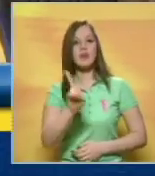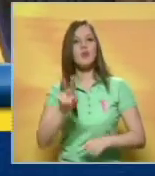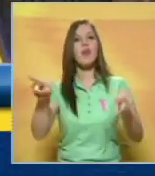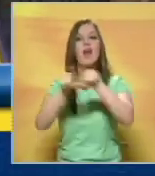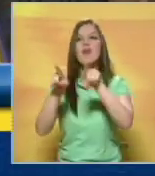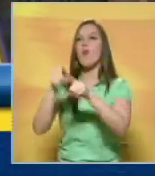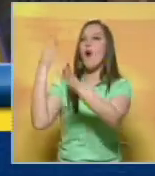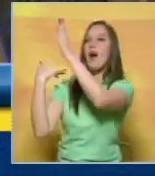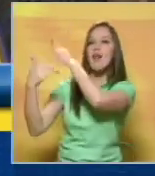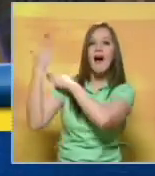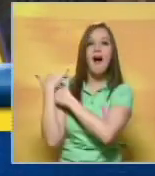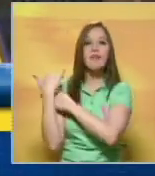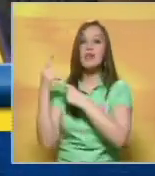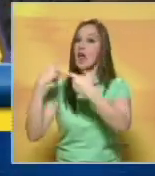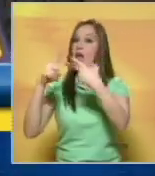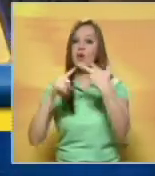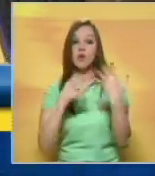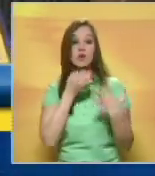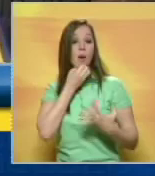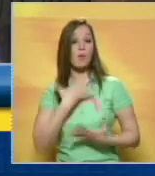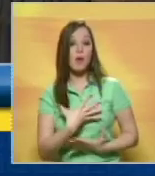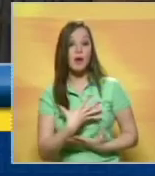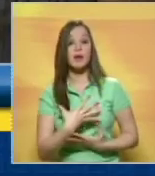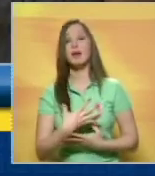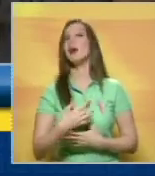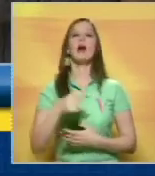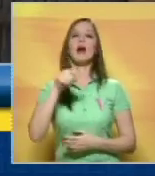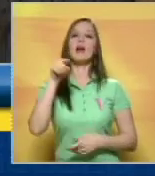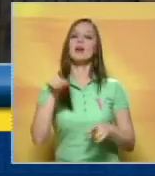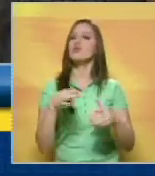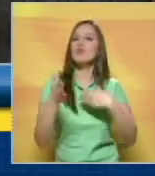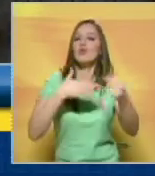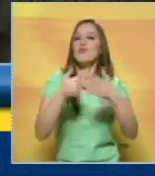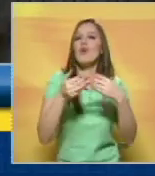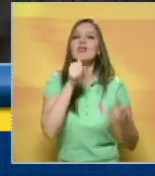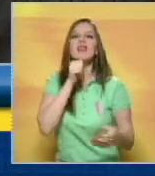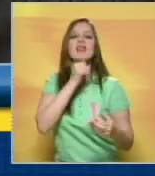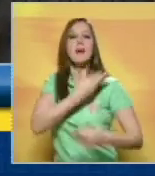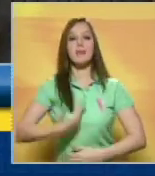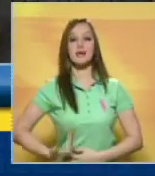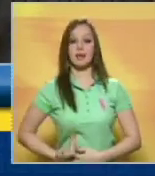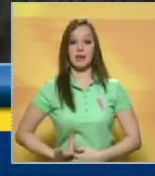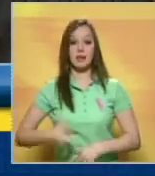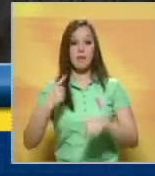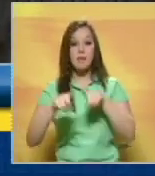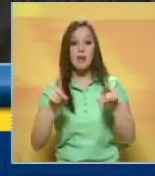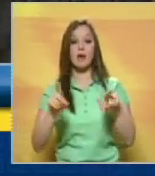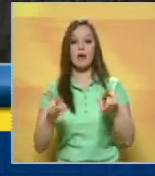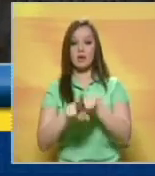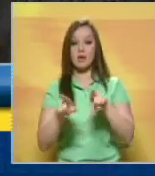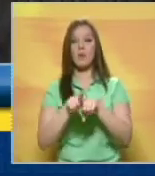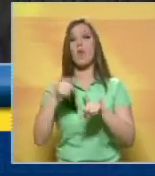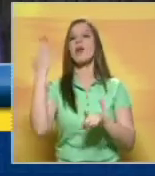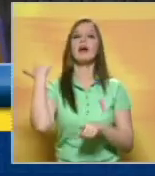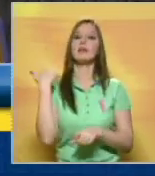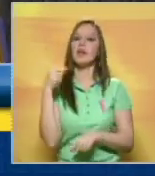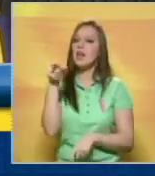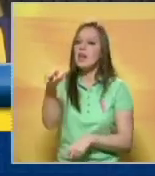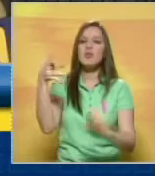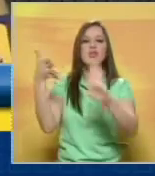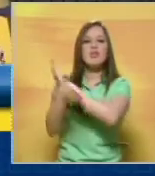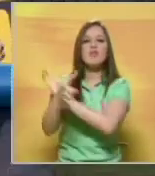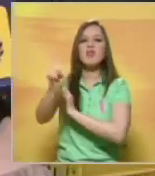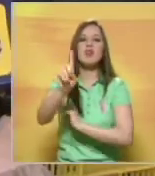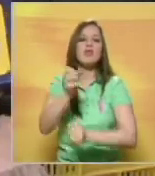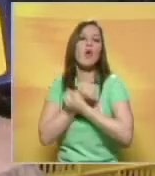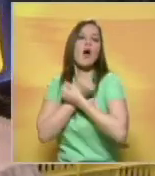antes. Que no importa quién lo dirija, pero siempre y cuando quieran a Venezuela realmente. no que nos pongan en esto. Esto no es querer al pueblo, esto no es